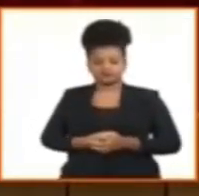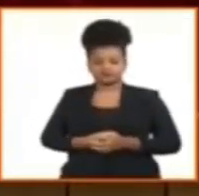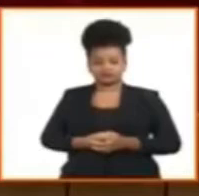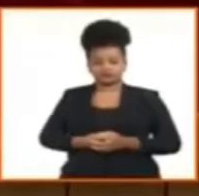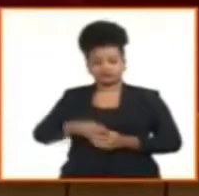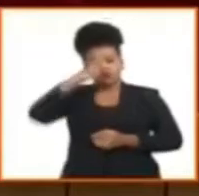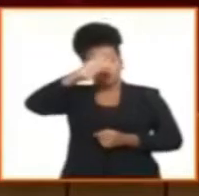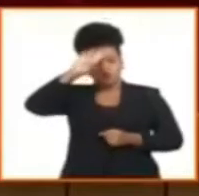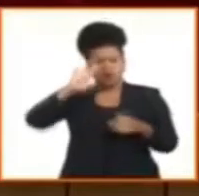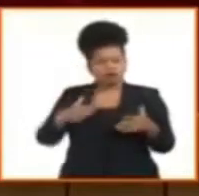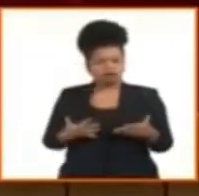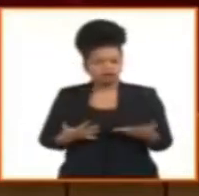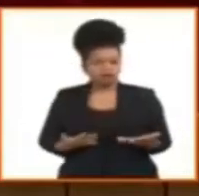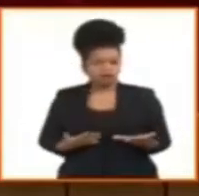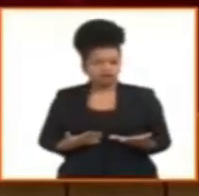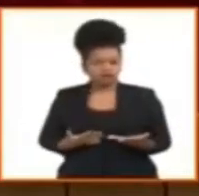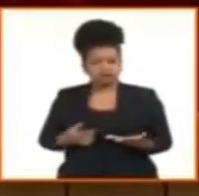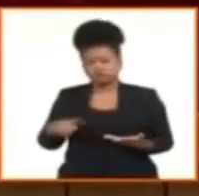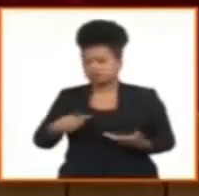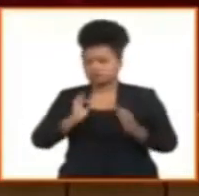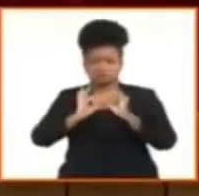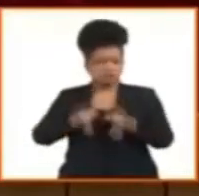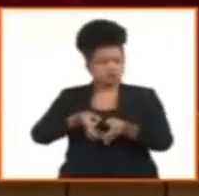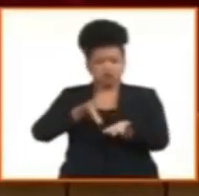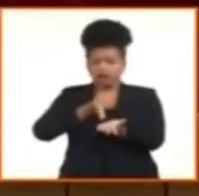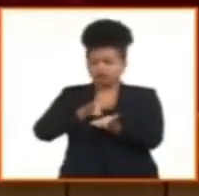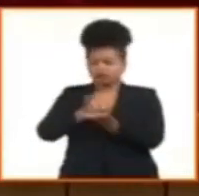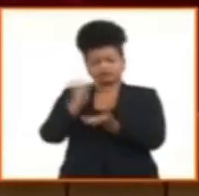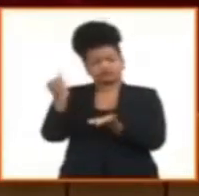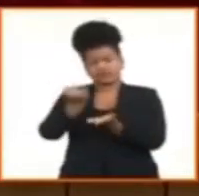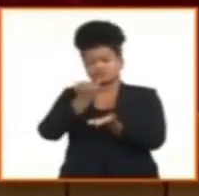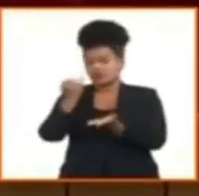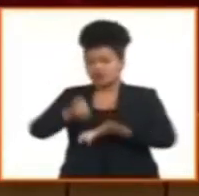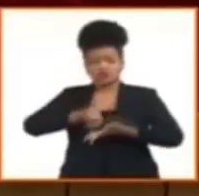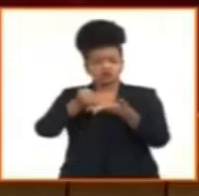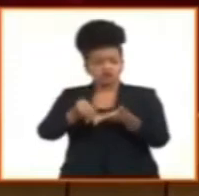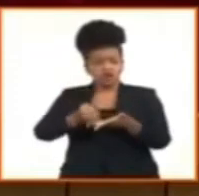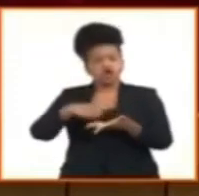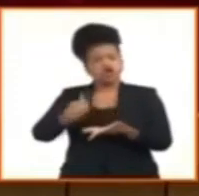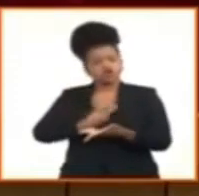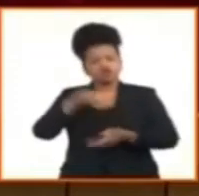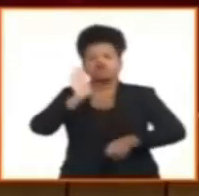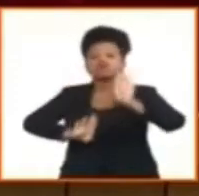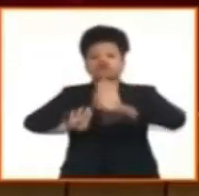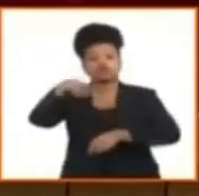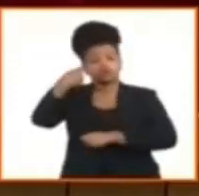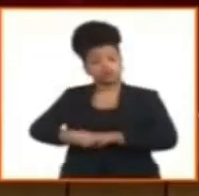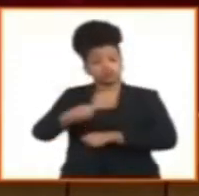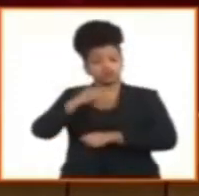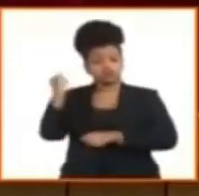y coherente con nuestra trayectoria internacional, apegada al derecho internacional, a la Carta de las